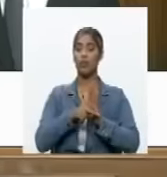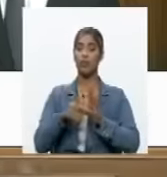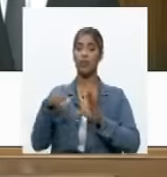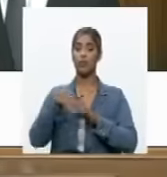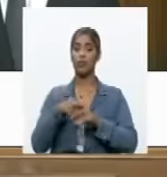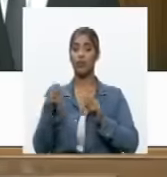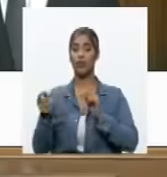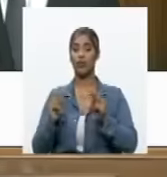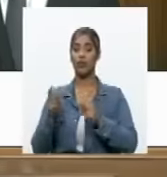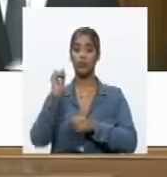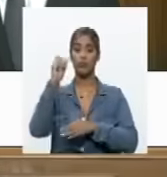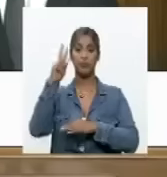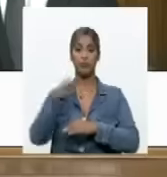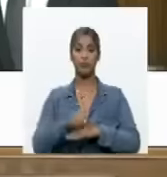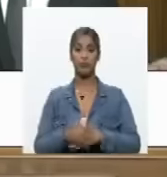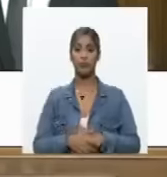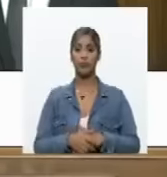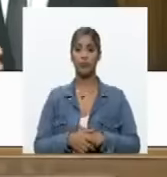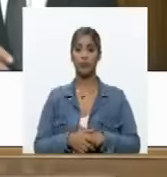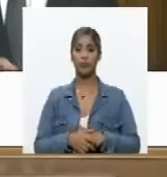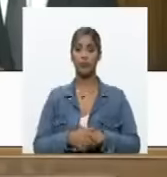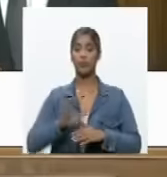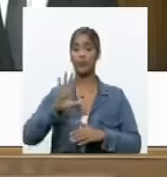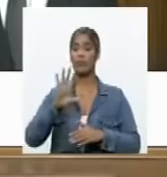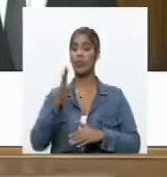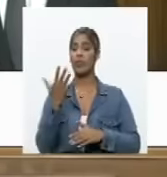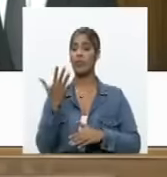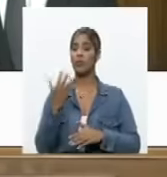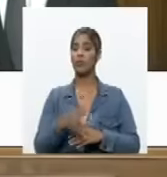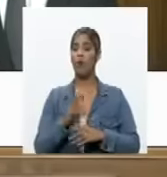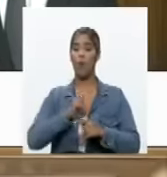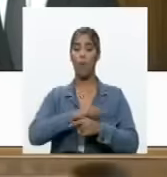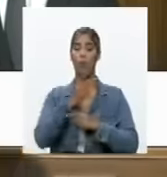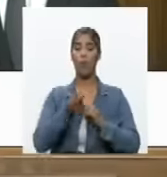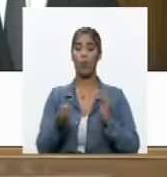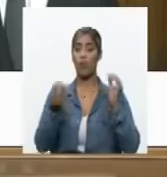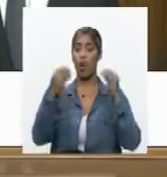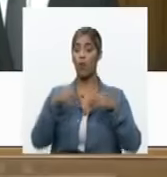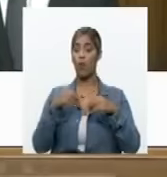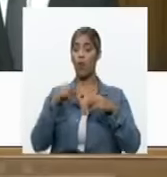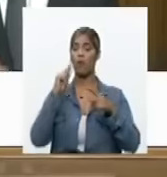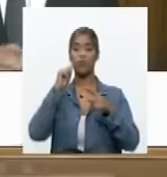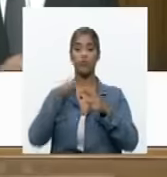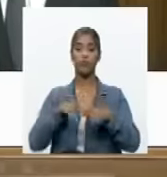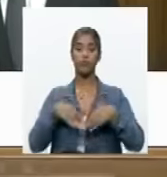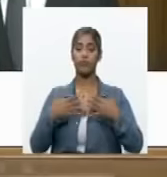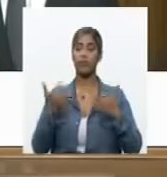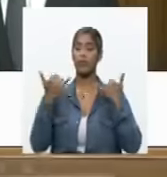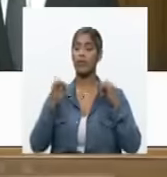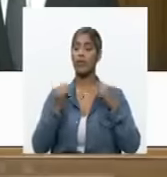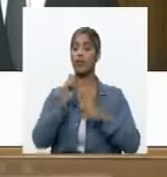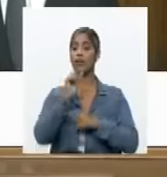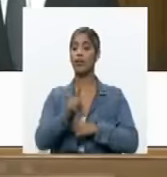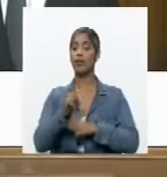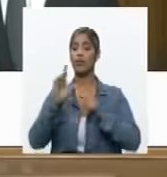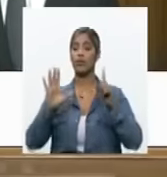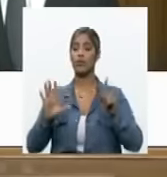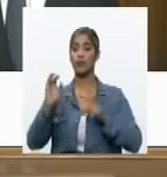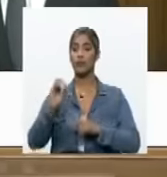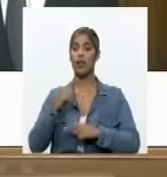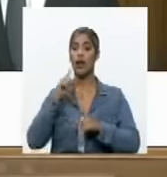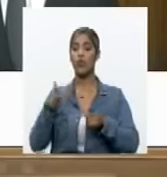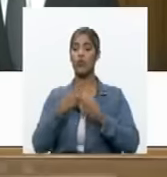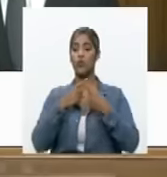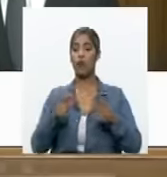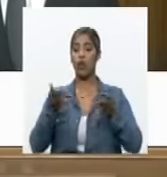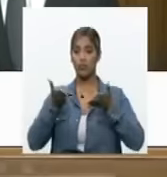y Debates de la Asamblea Nacional. Quinto, proyecto de acuerdo con motivo de conmemorarse el 160 aniversario